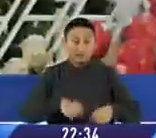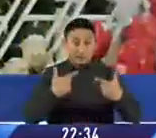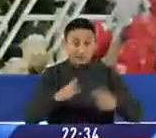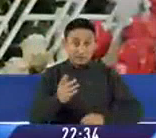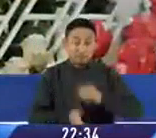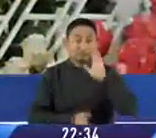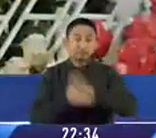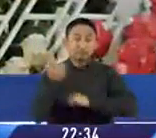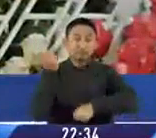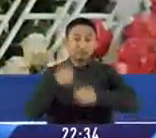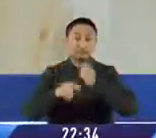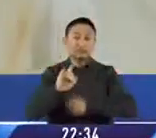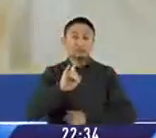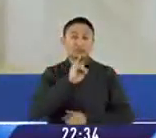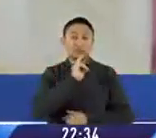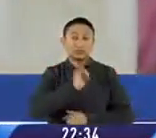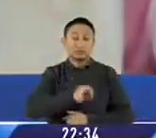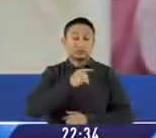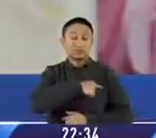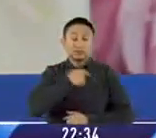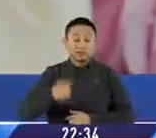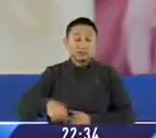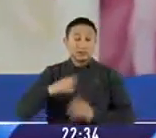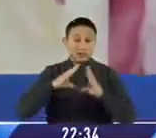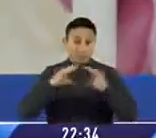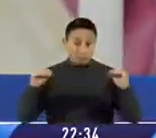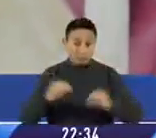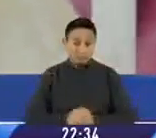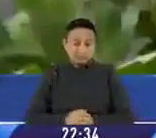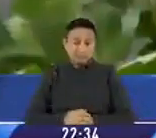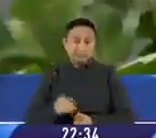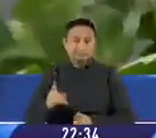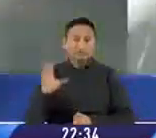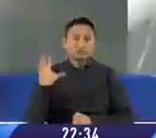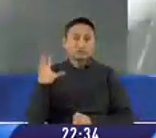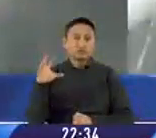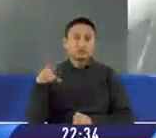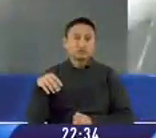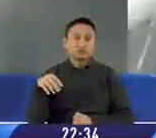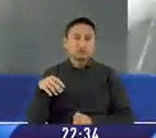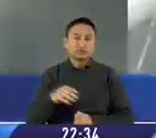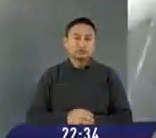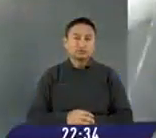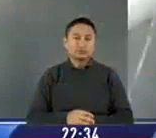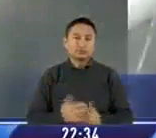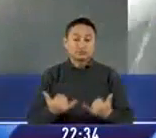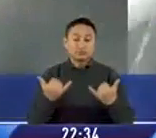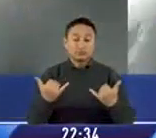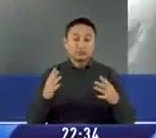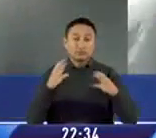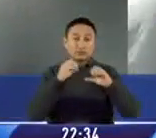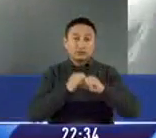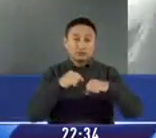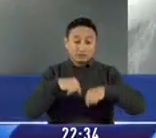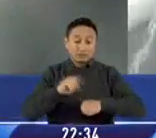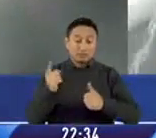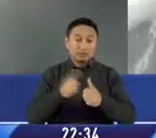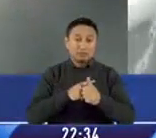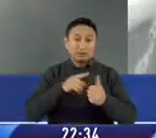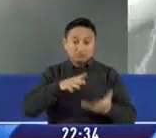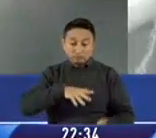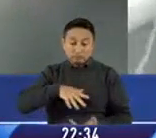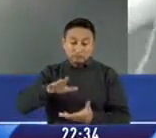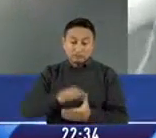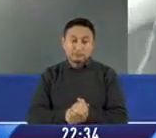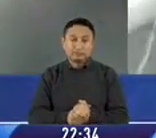irse a mercados como Estados Unidos, China y Japón se vieron afectadas. O sea, hoy en la noche se tenía que cargar ese primer cargamento más o menos